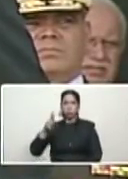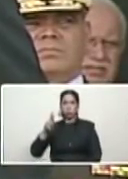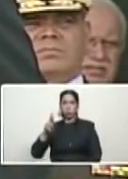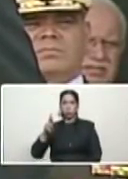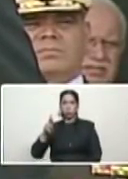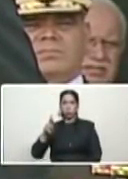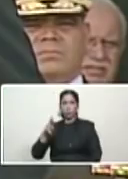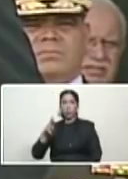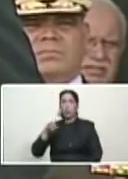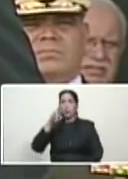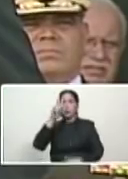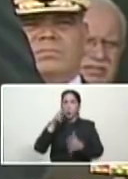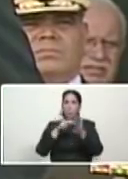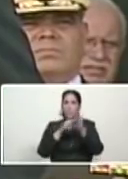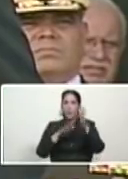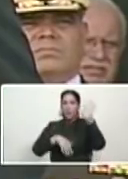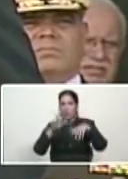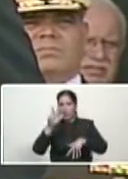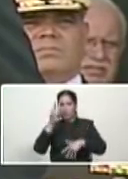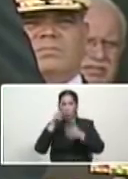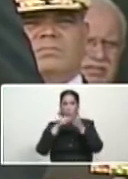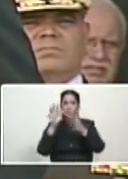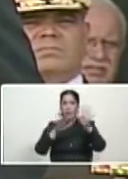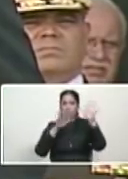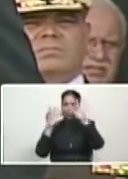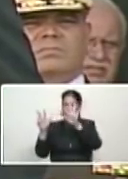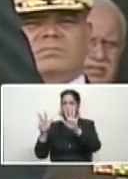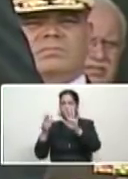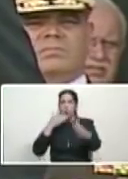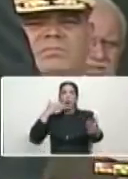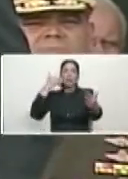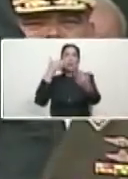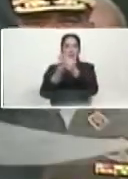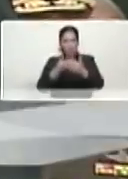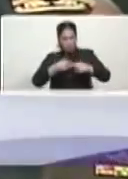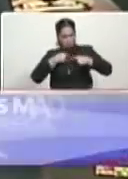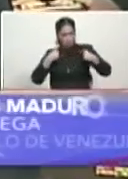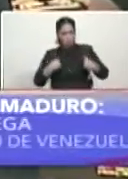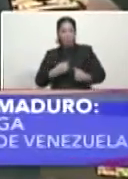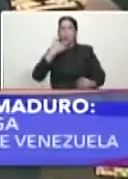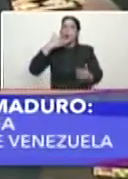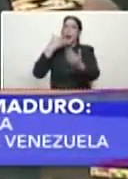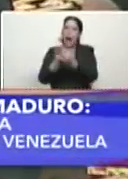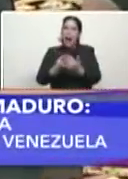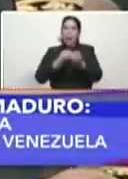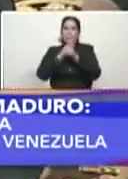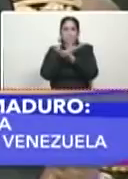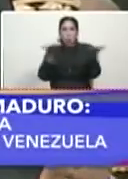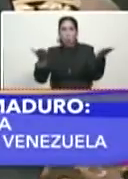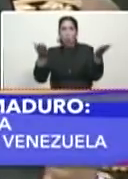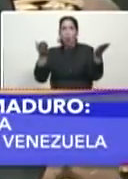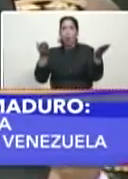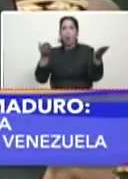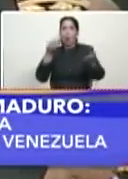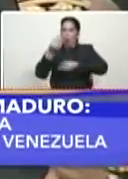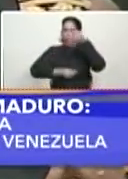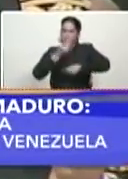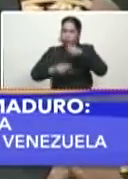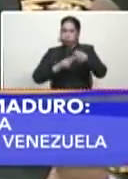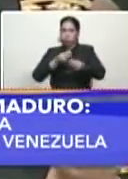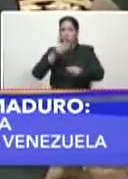periodo 2013-2018, lo que tiene es agradecimiento en su corazón. Gracias por haber cumplido ese